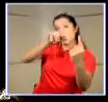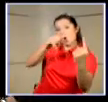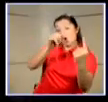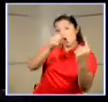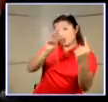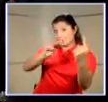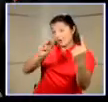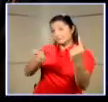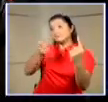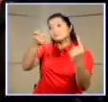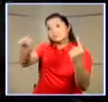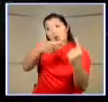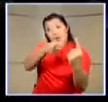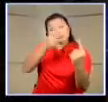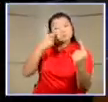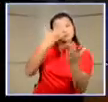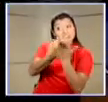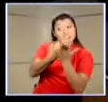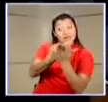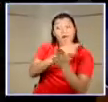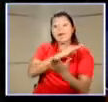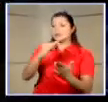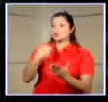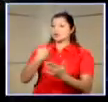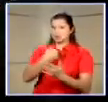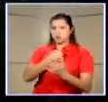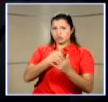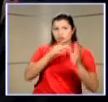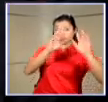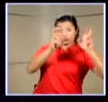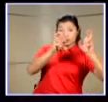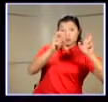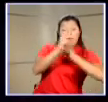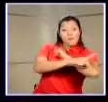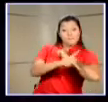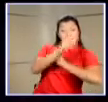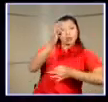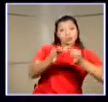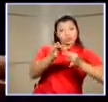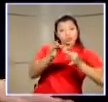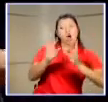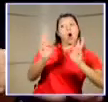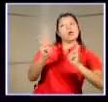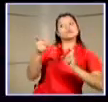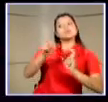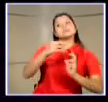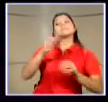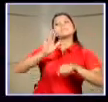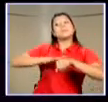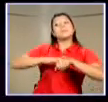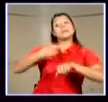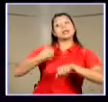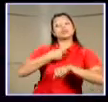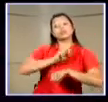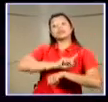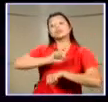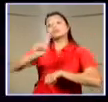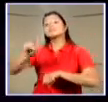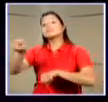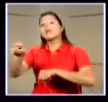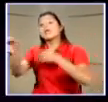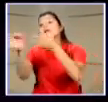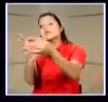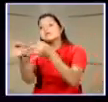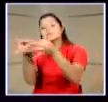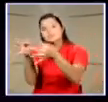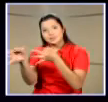y a nivel de Patria Justa nos gustaría que nos recibiera el directorio de la UCAEP para demostrarle que ahí hay un montón de